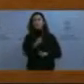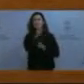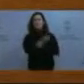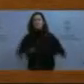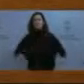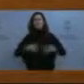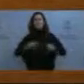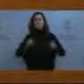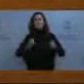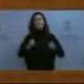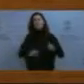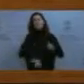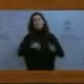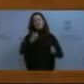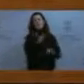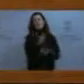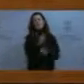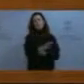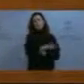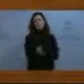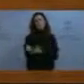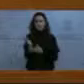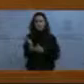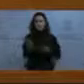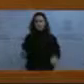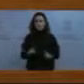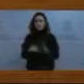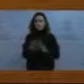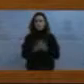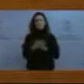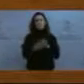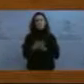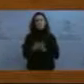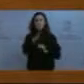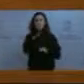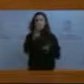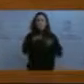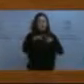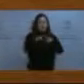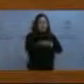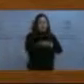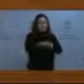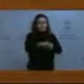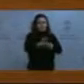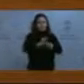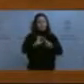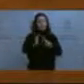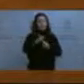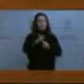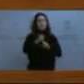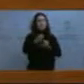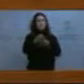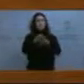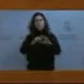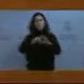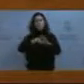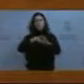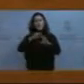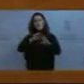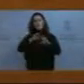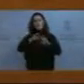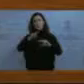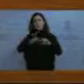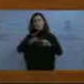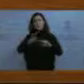explicaré. Y voy terminando con una cosa. Mire, yo viendo, investigando, y me gusta viendo, encontré un vídeo en blanco y negro de un delegado de Juventud y